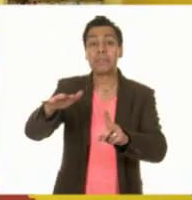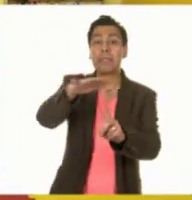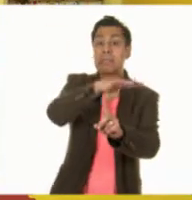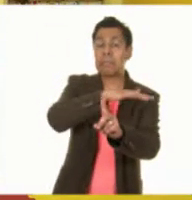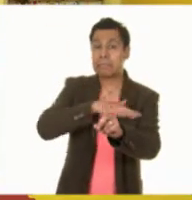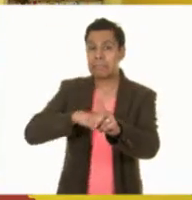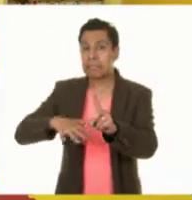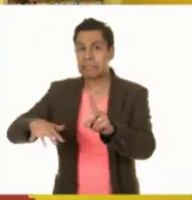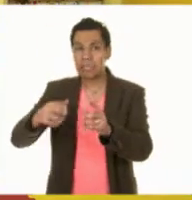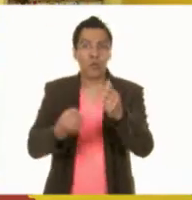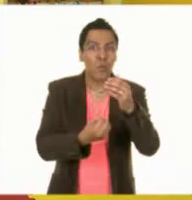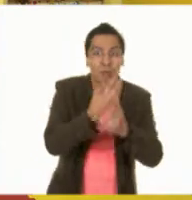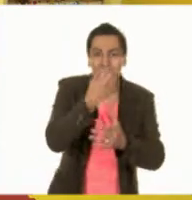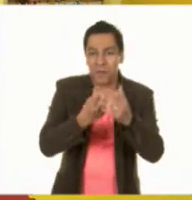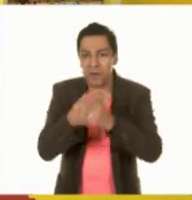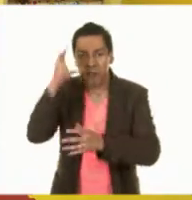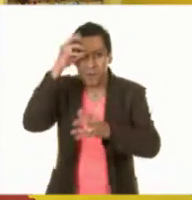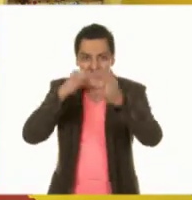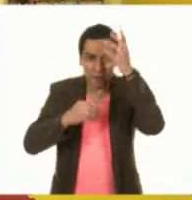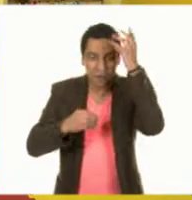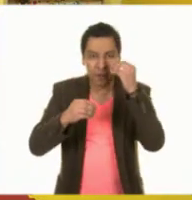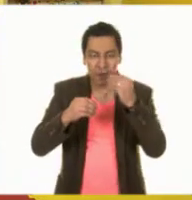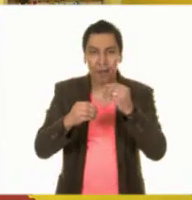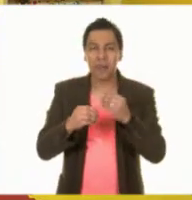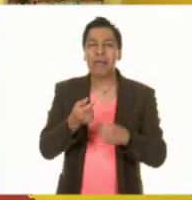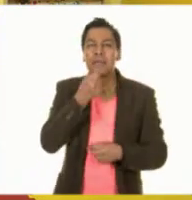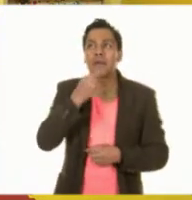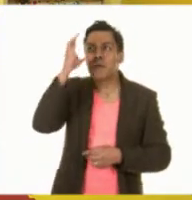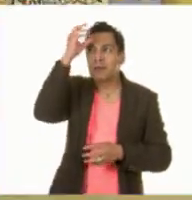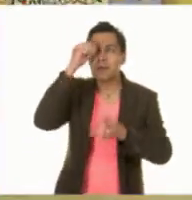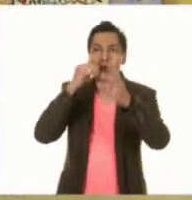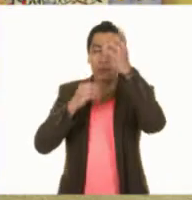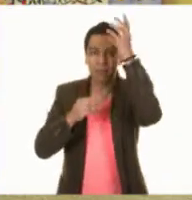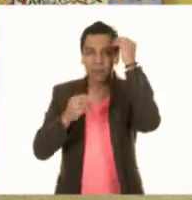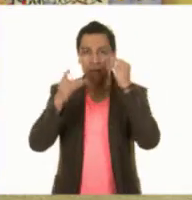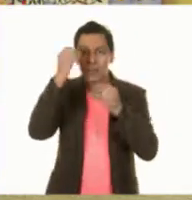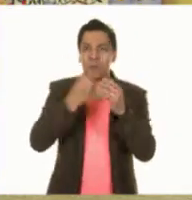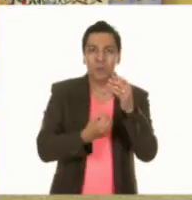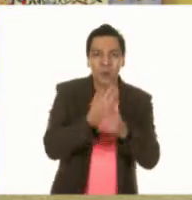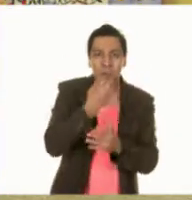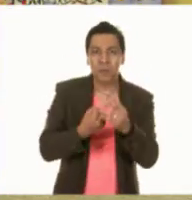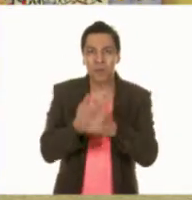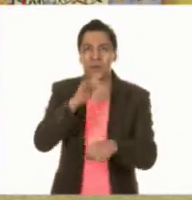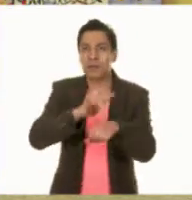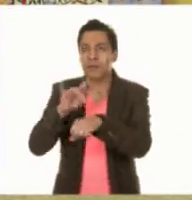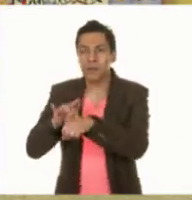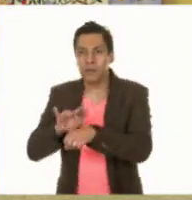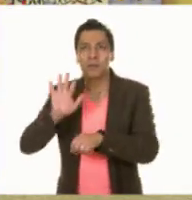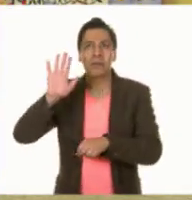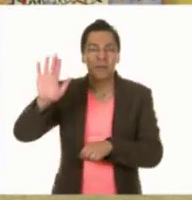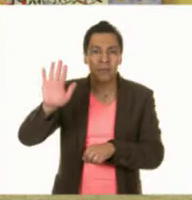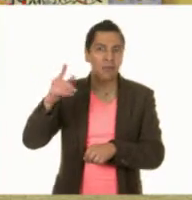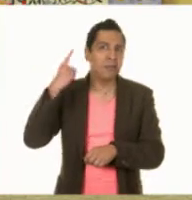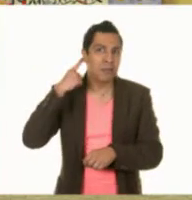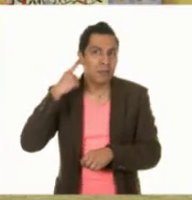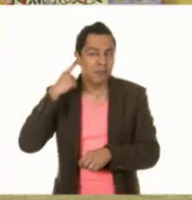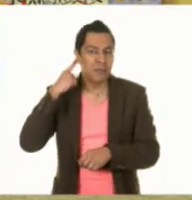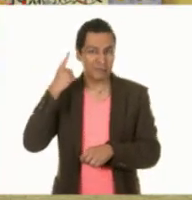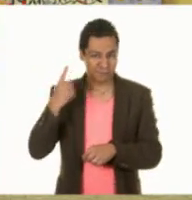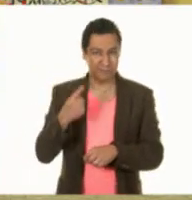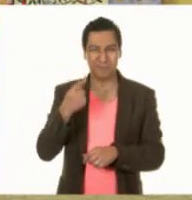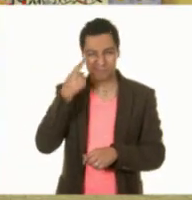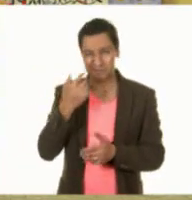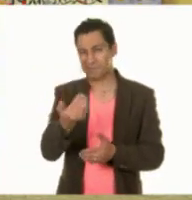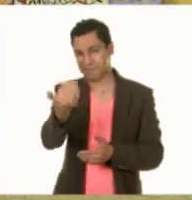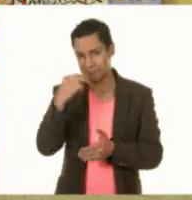descubrimiento brindan información estética a nuestras hijas e hijos. Te invito a que veamos el siguiente video para darnos una idea